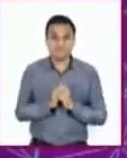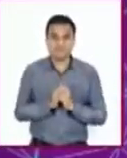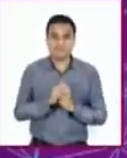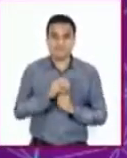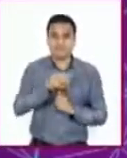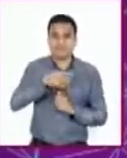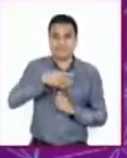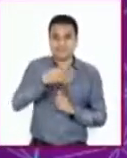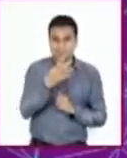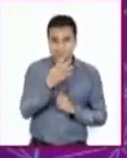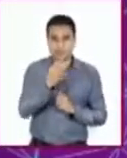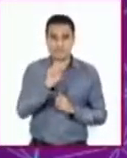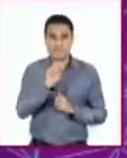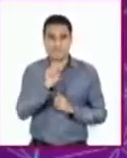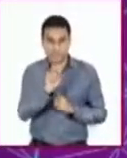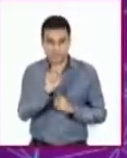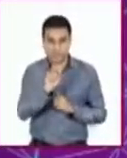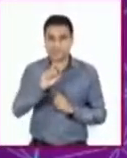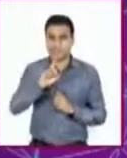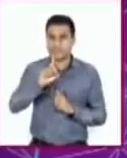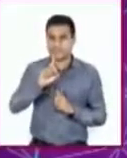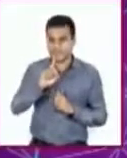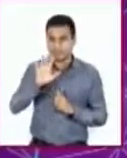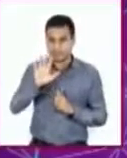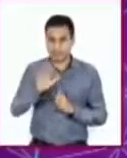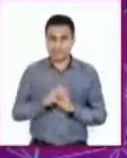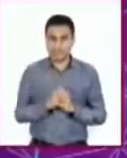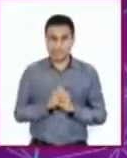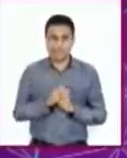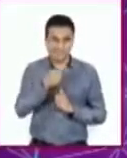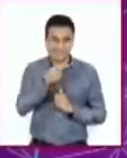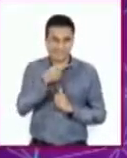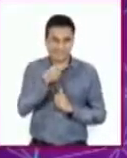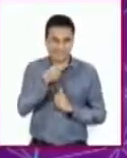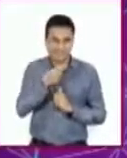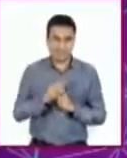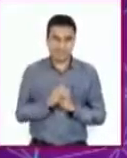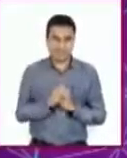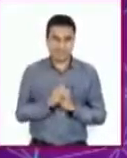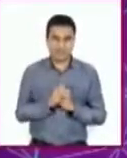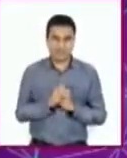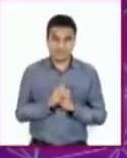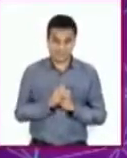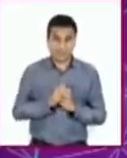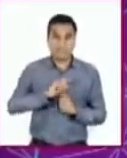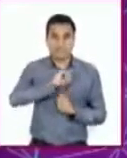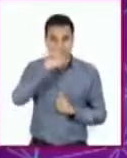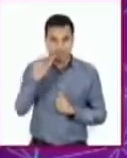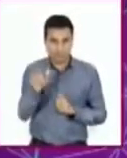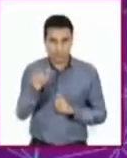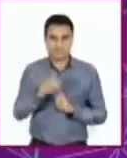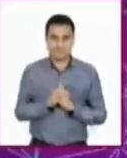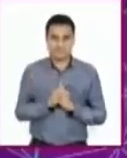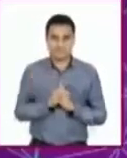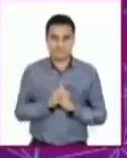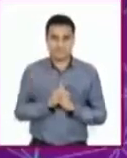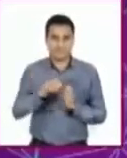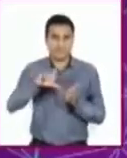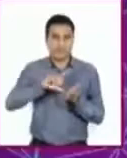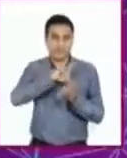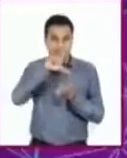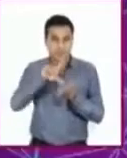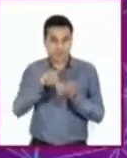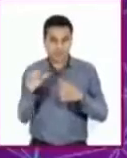a 14 enteros 35 centésimos negativo. Después se suman los litros que se